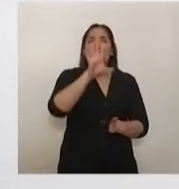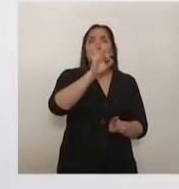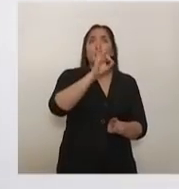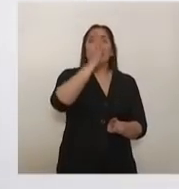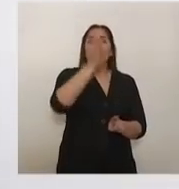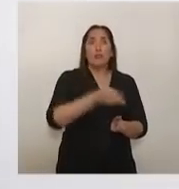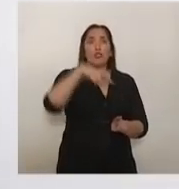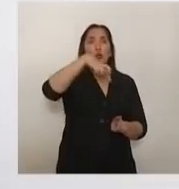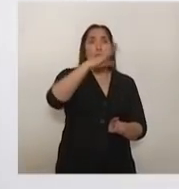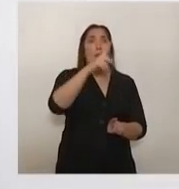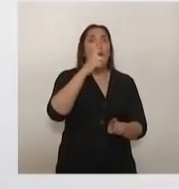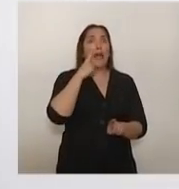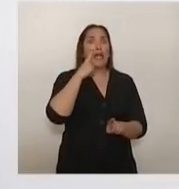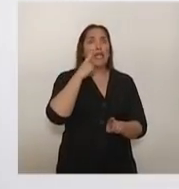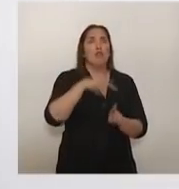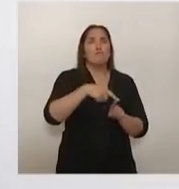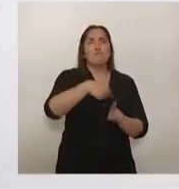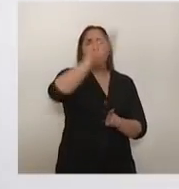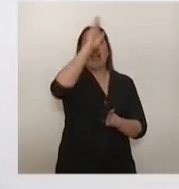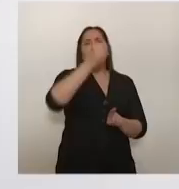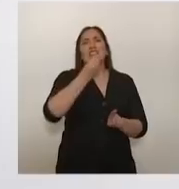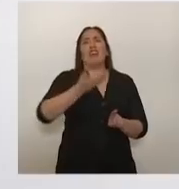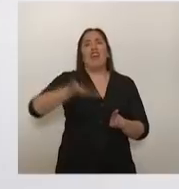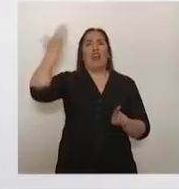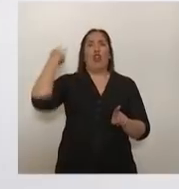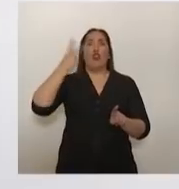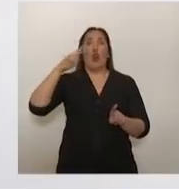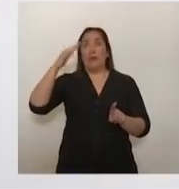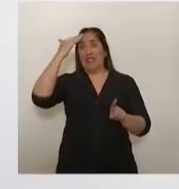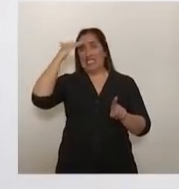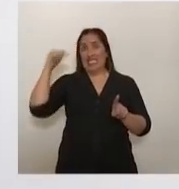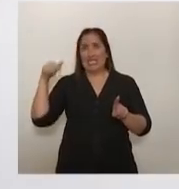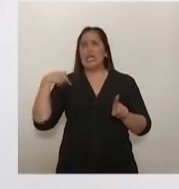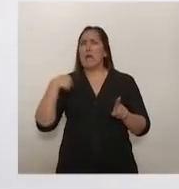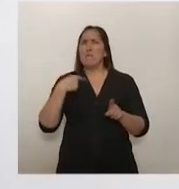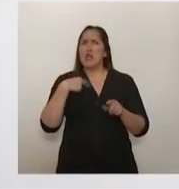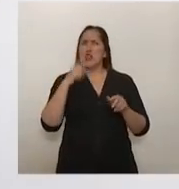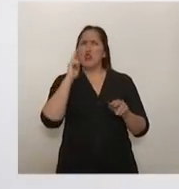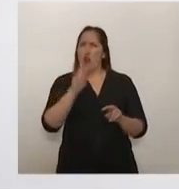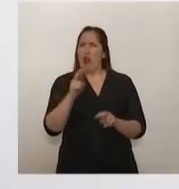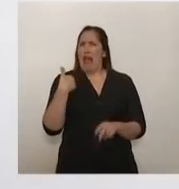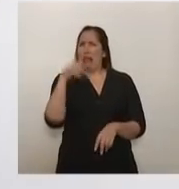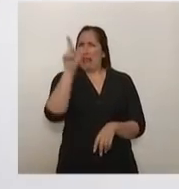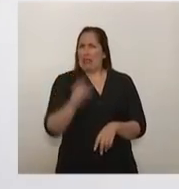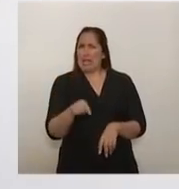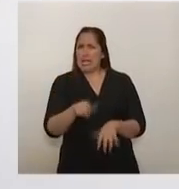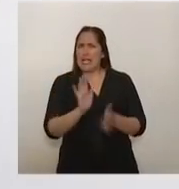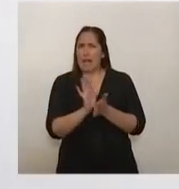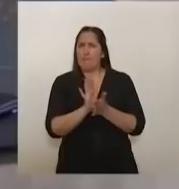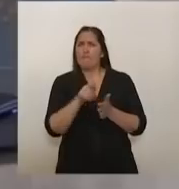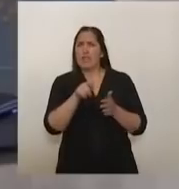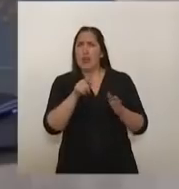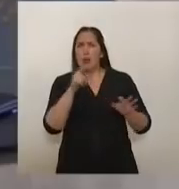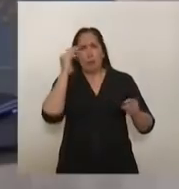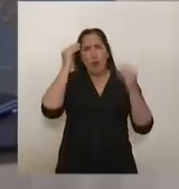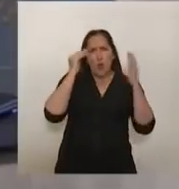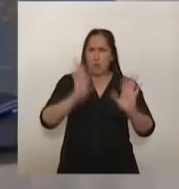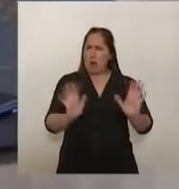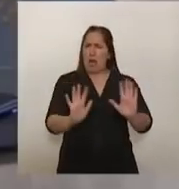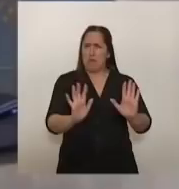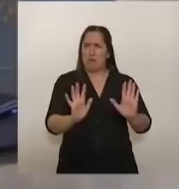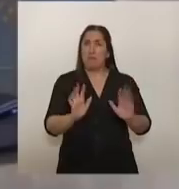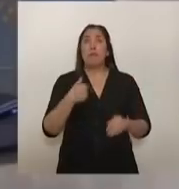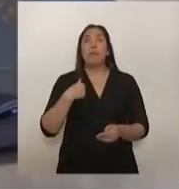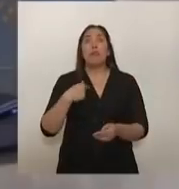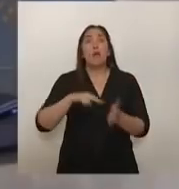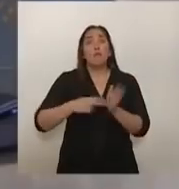PBI. Es más alto que en 2015, pero no es un nivel preocupante para un país como el nuestro. El problema que tenemos con